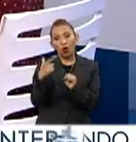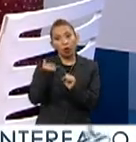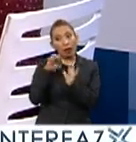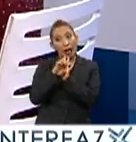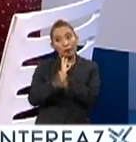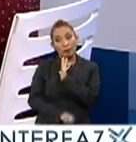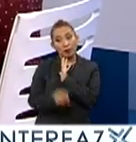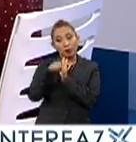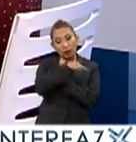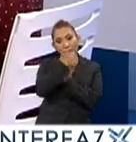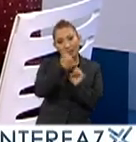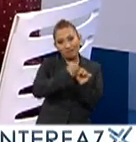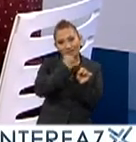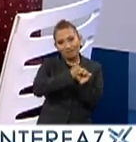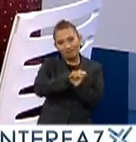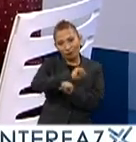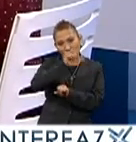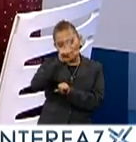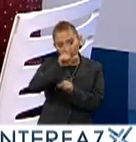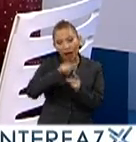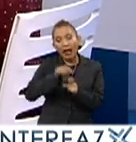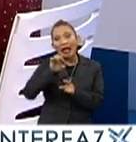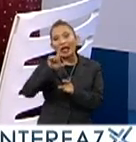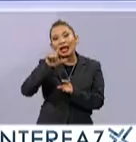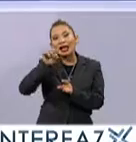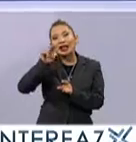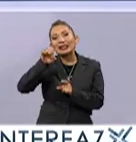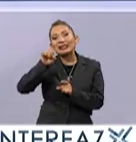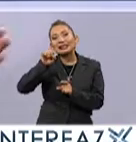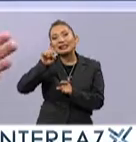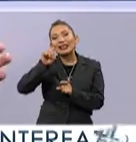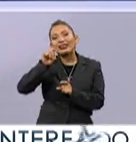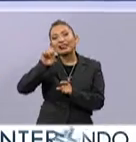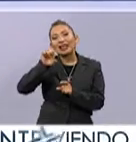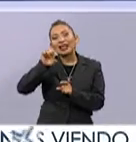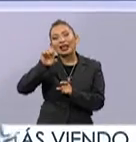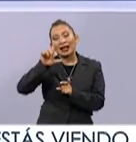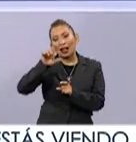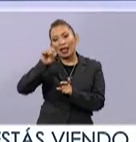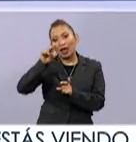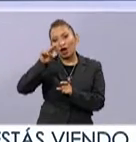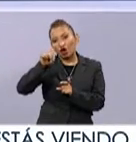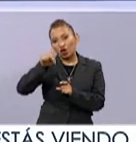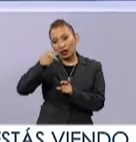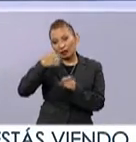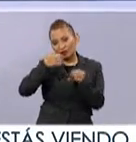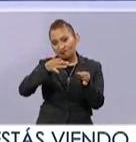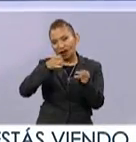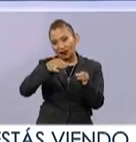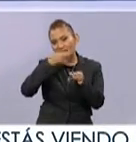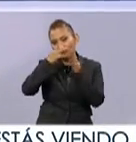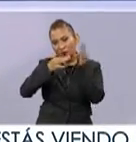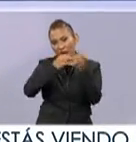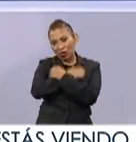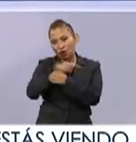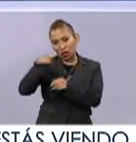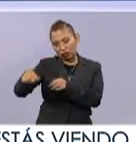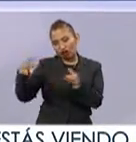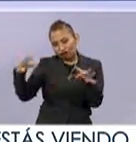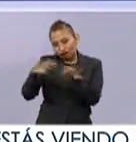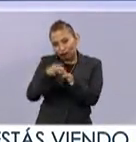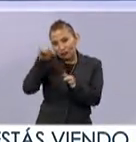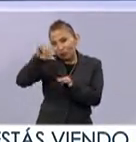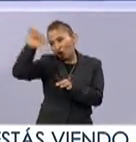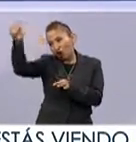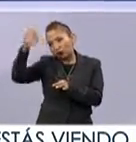son ejemplos sobre las prácticas profesionales. Elis de León, quien pues formas parte del equipo de la Agencia Informativa de Educación de México, quien has estado, por supuesto,